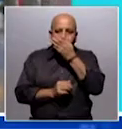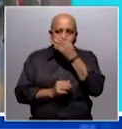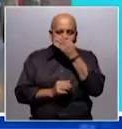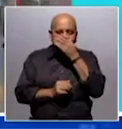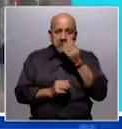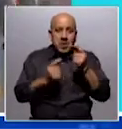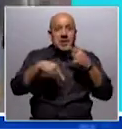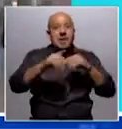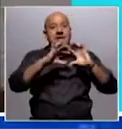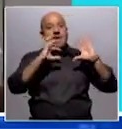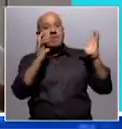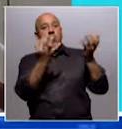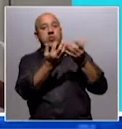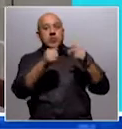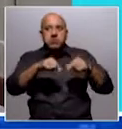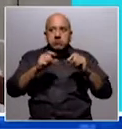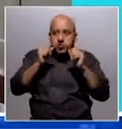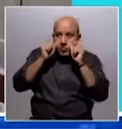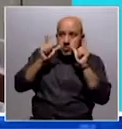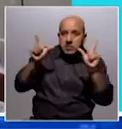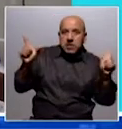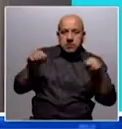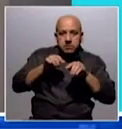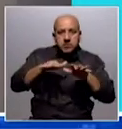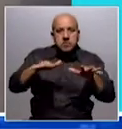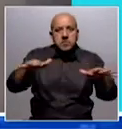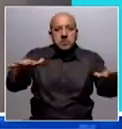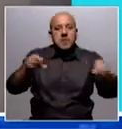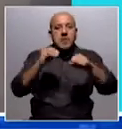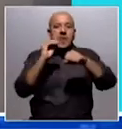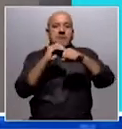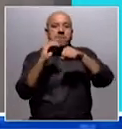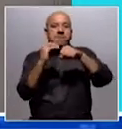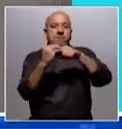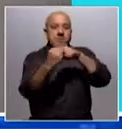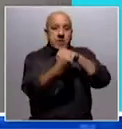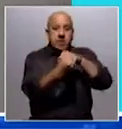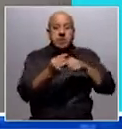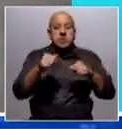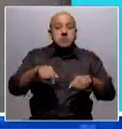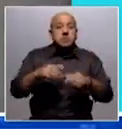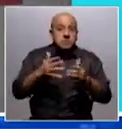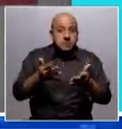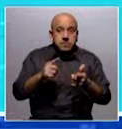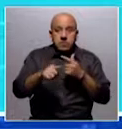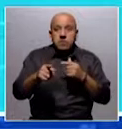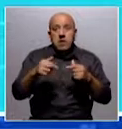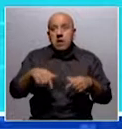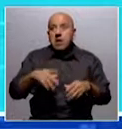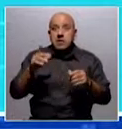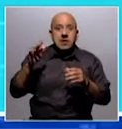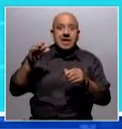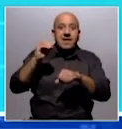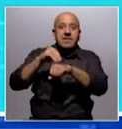el mundo asiste atónito a la propagación del cómic 19 comúnmente conocido como coronavirus si bien la alarma